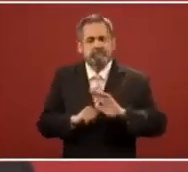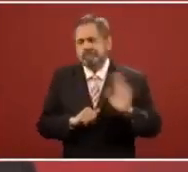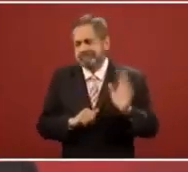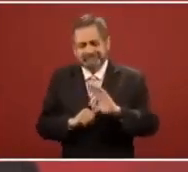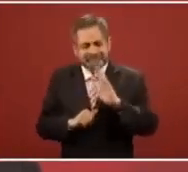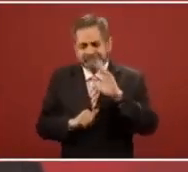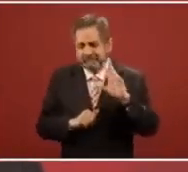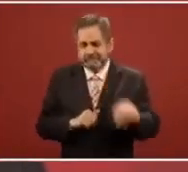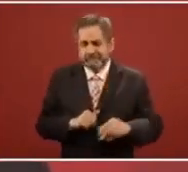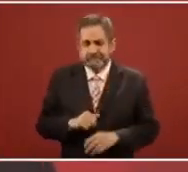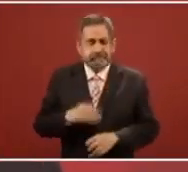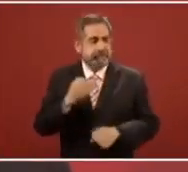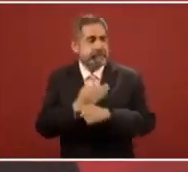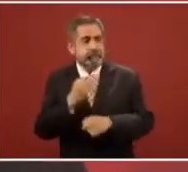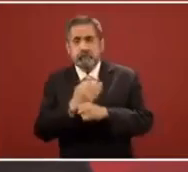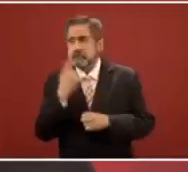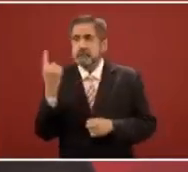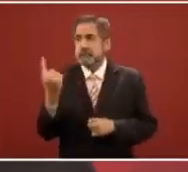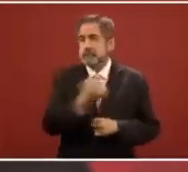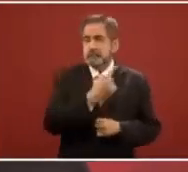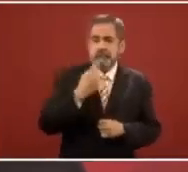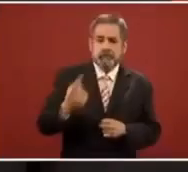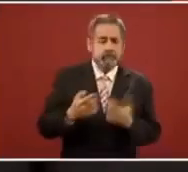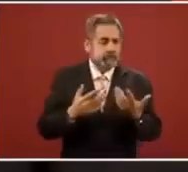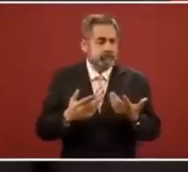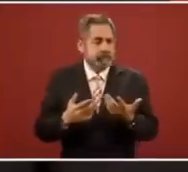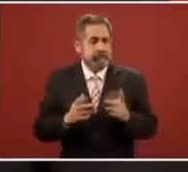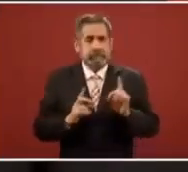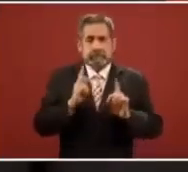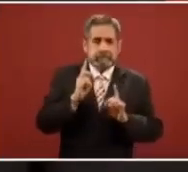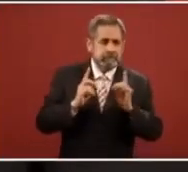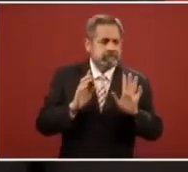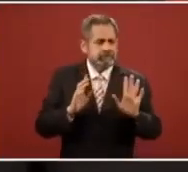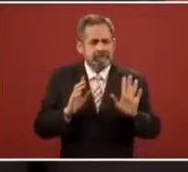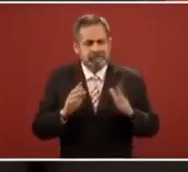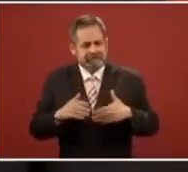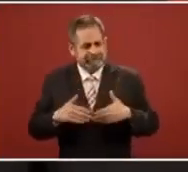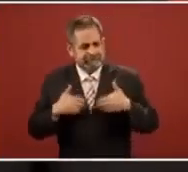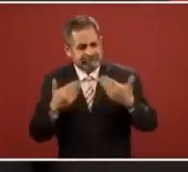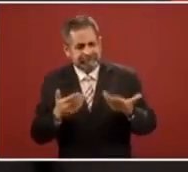no hay un ambiente de confianza